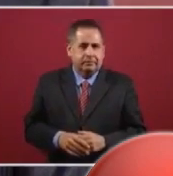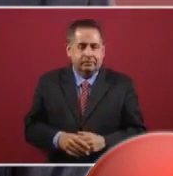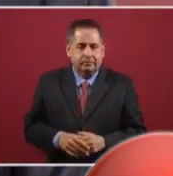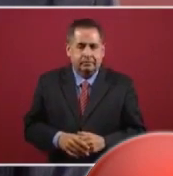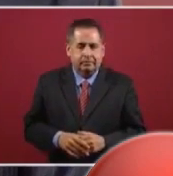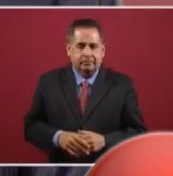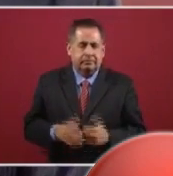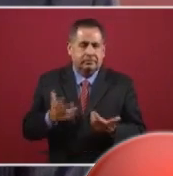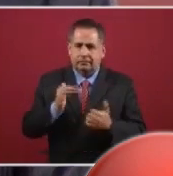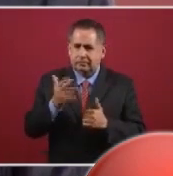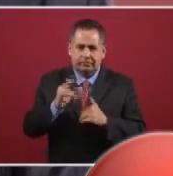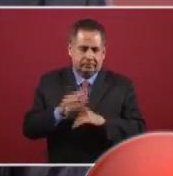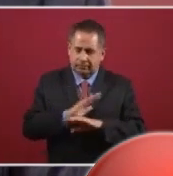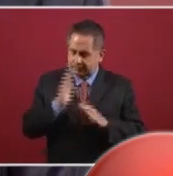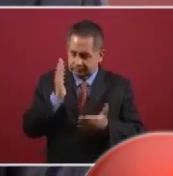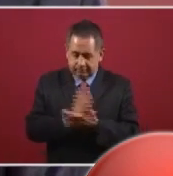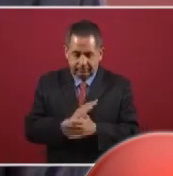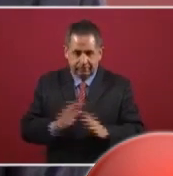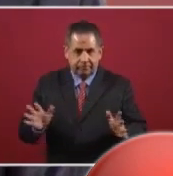Eso ya no